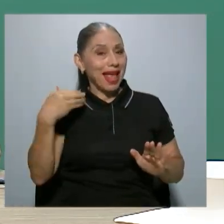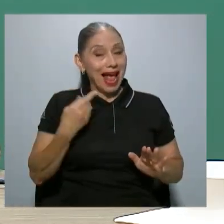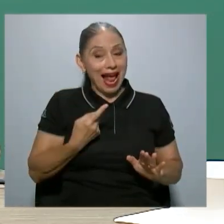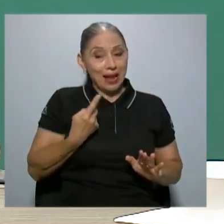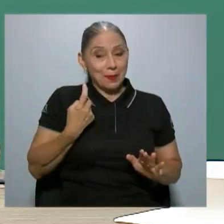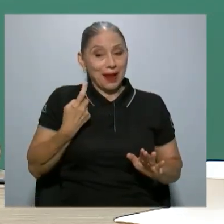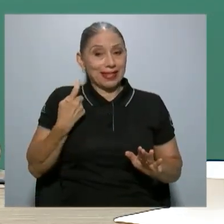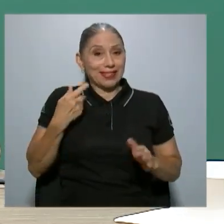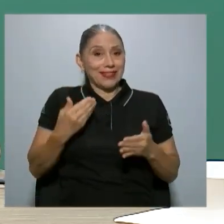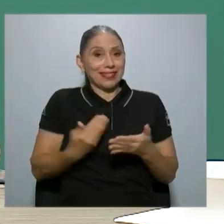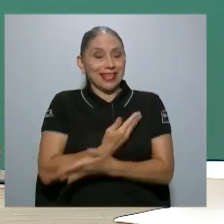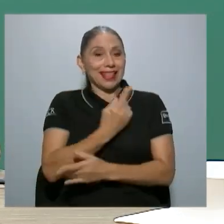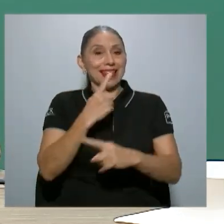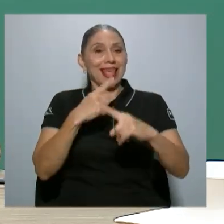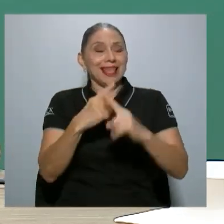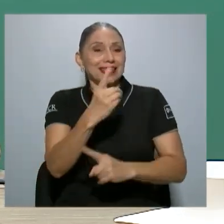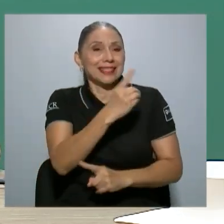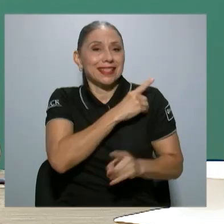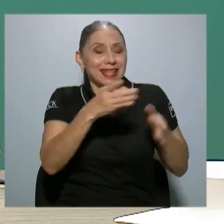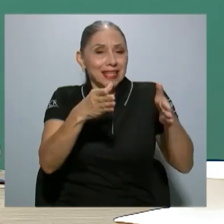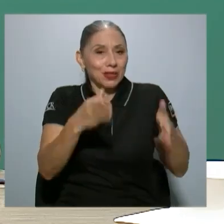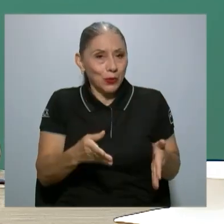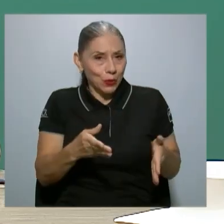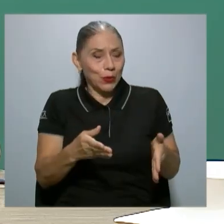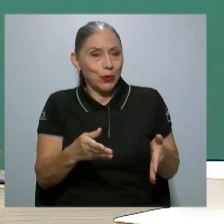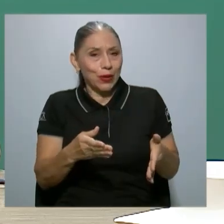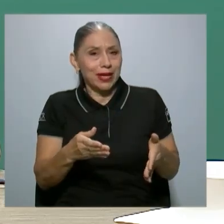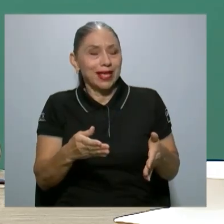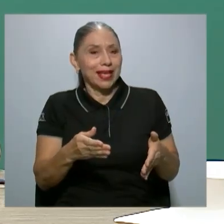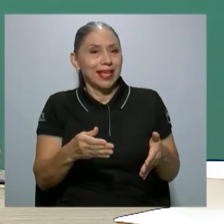reciente exdirector del